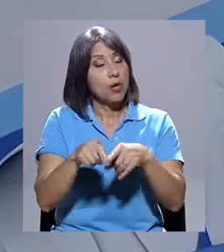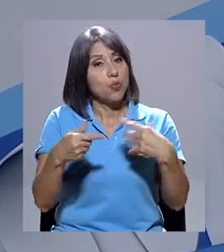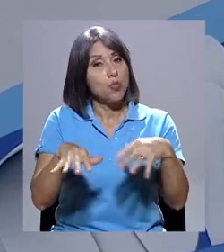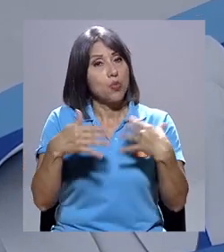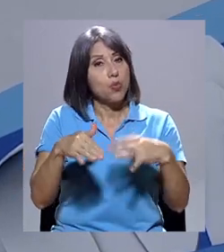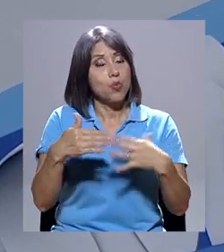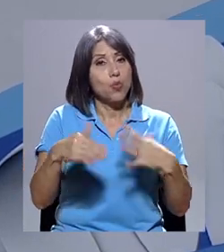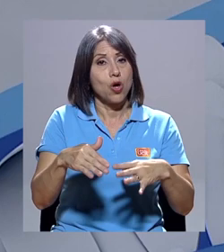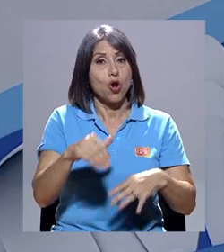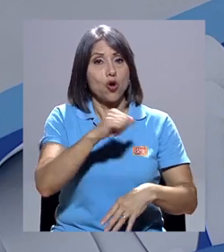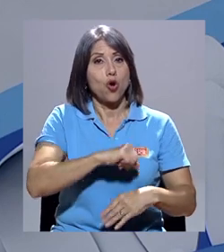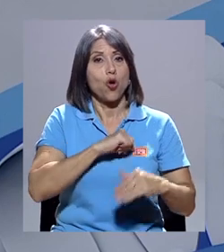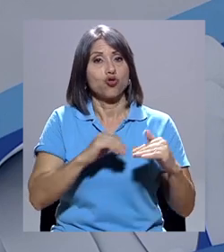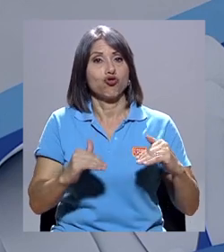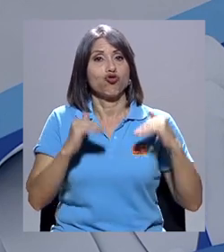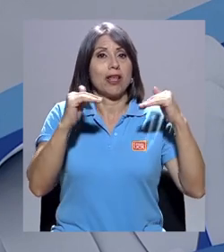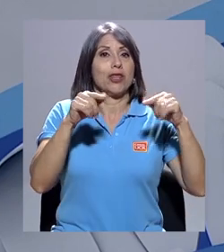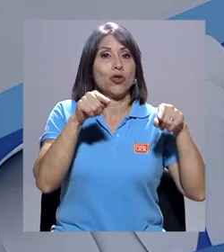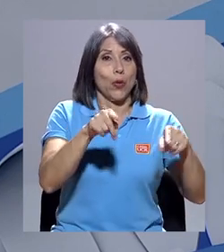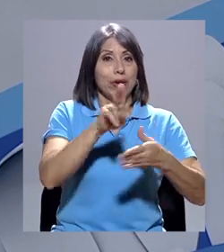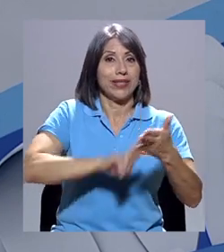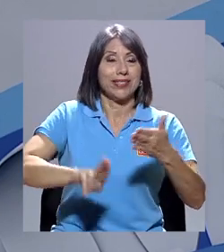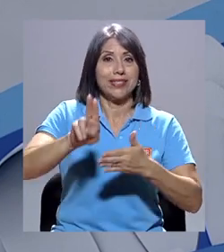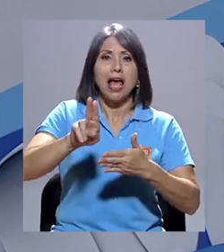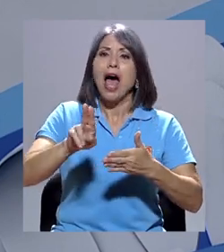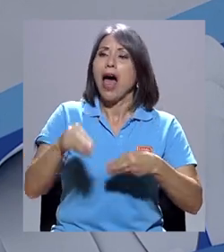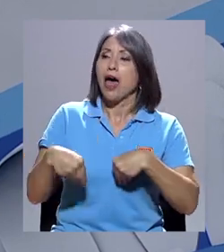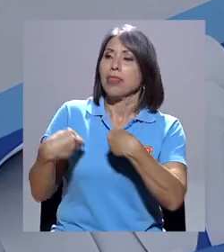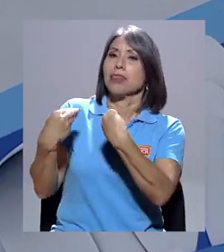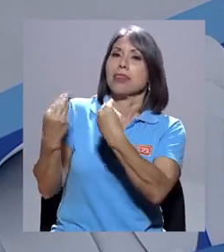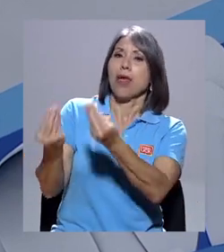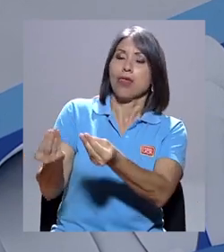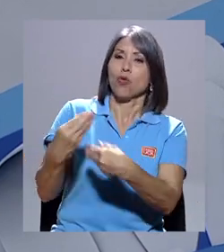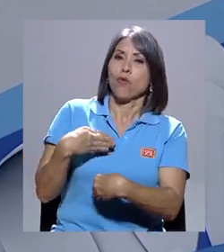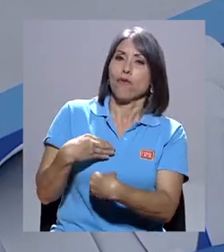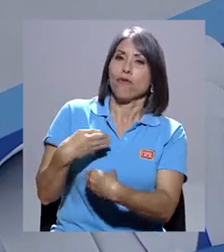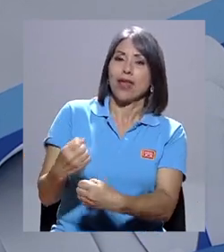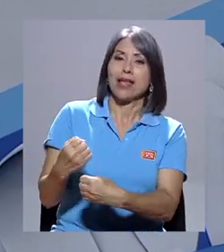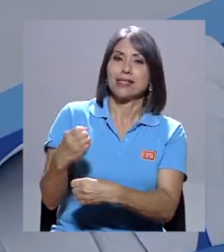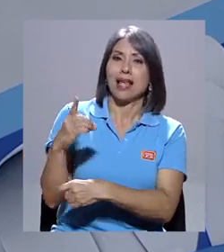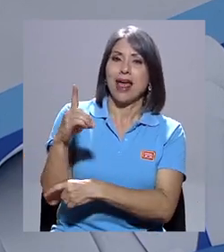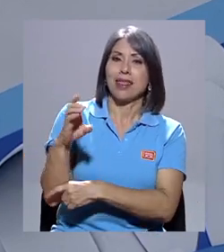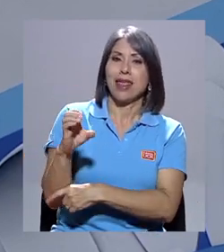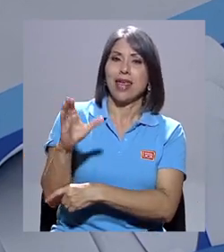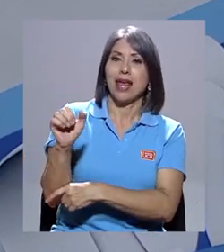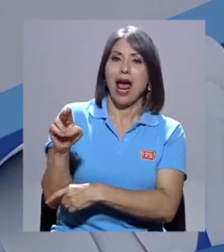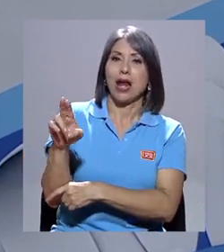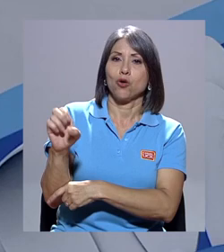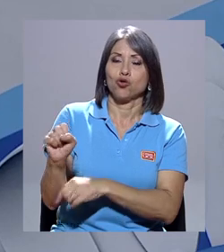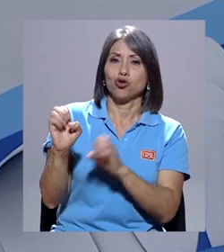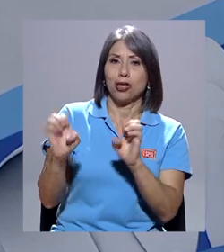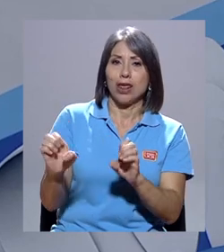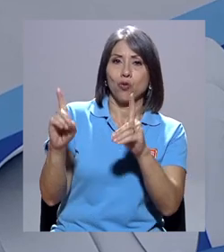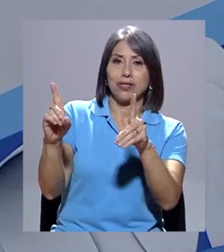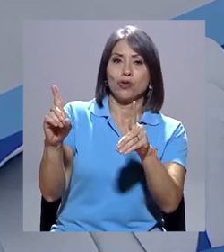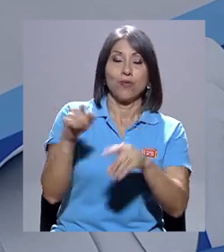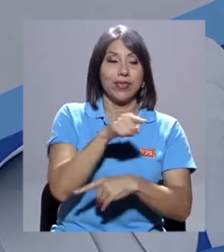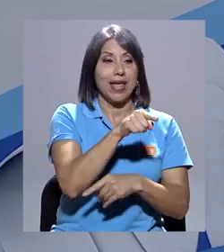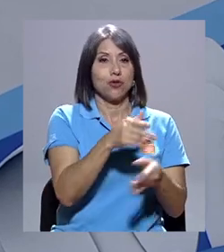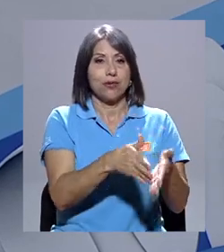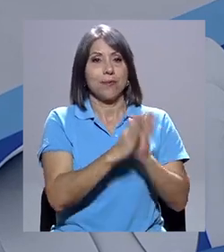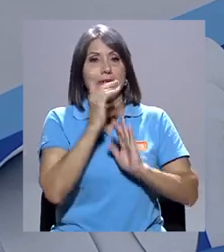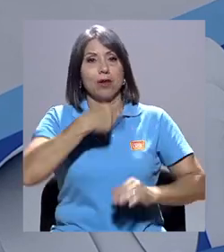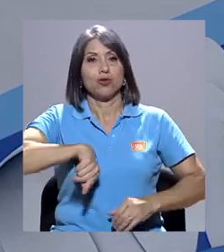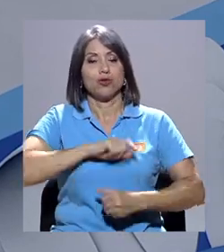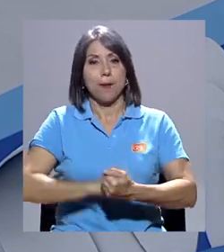los señores rectores en la comisión de decana si decano de educación que tengo yo a cargo quienes nos han pedido también el apoyo en hacer la